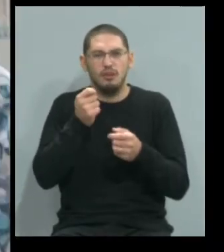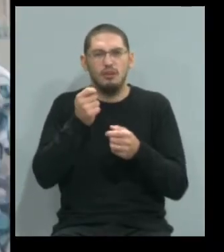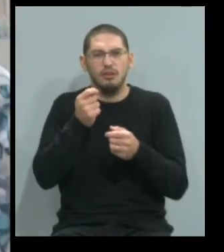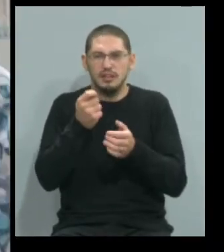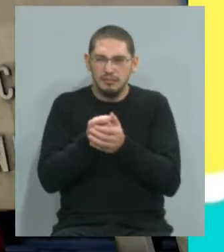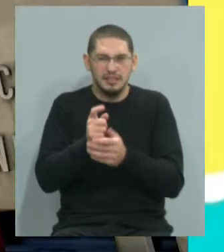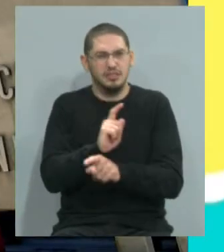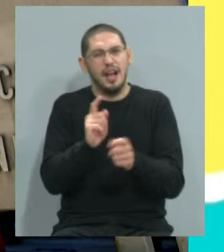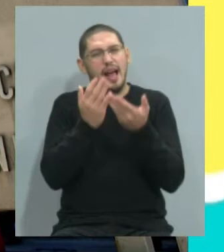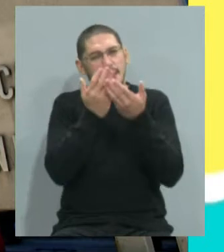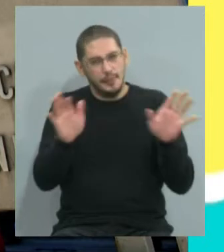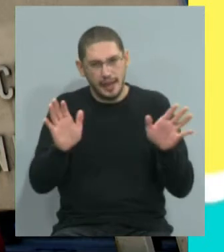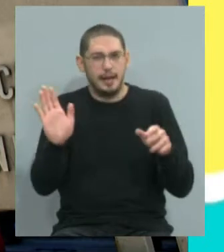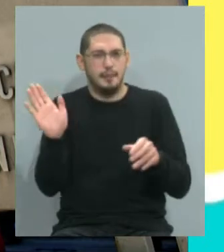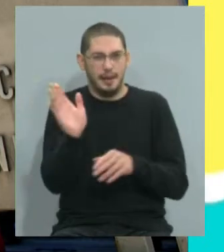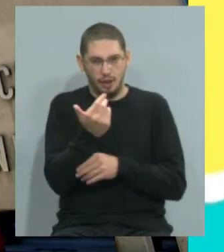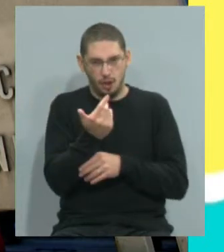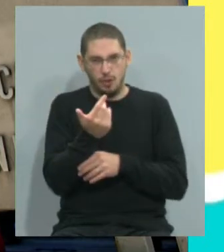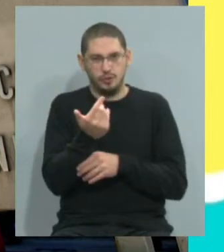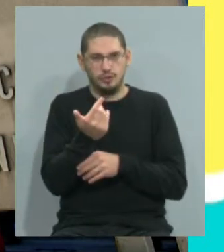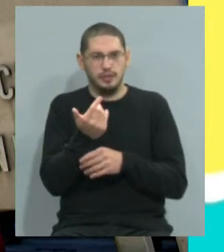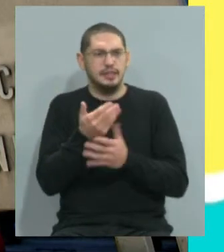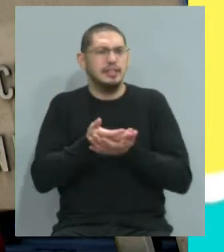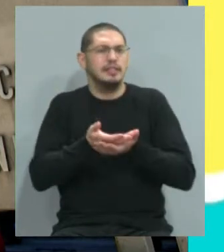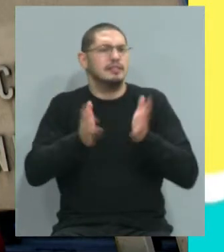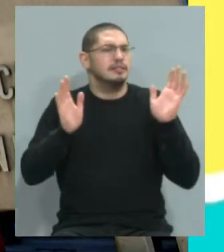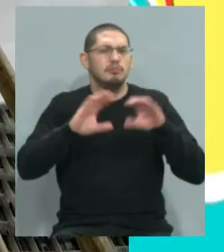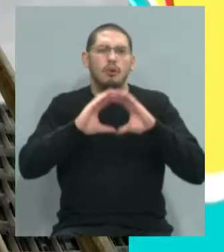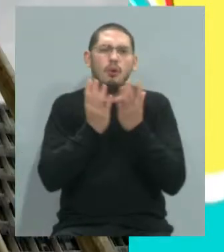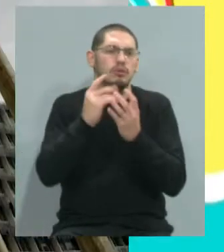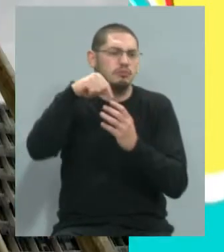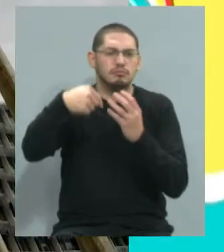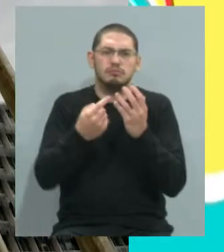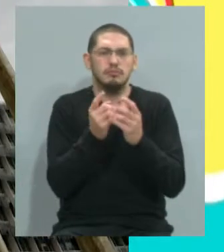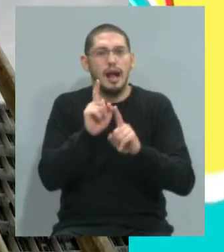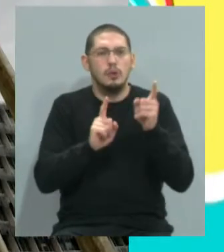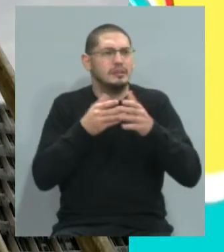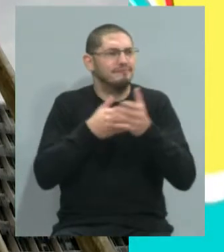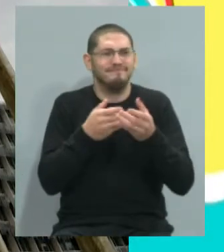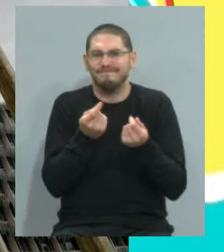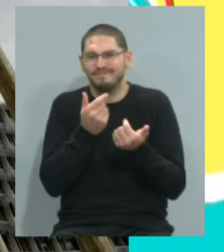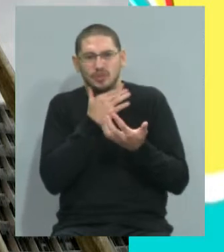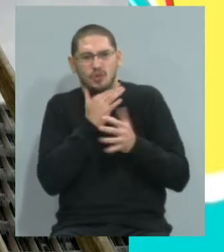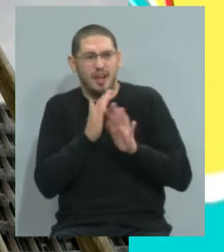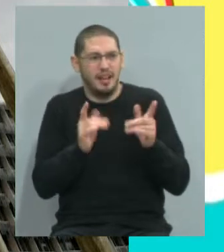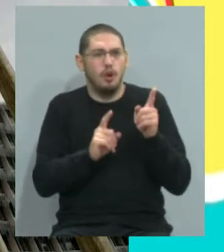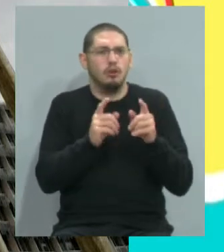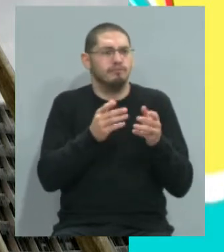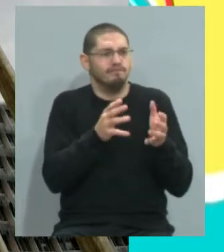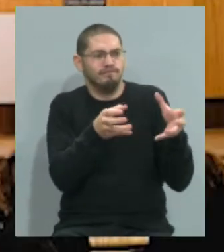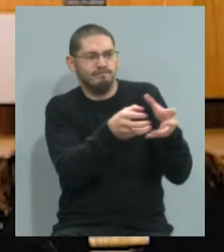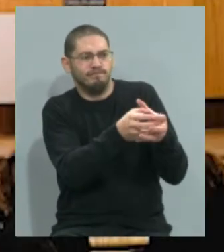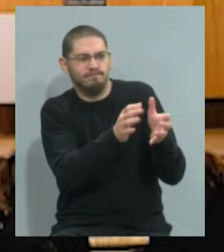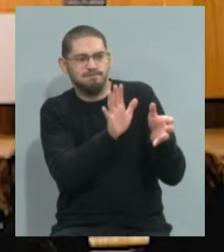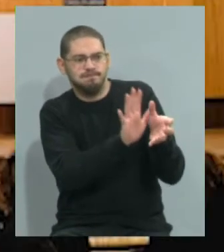lado, abrir las publicaciones a científicos de cualquier parte del mundo que no están pudiendo acceder porque hay publicaciones cerradas o que solo